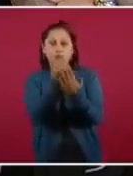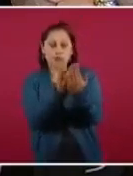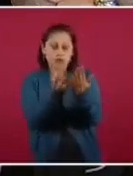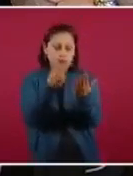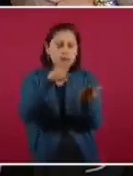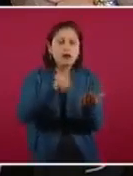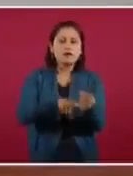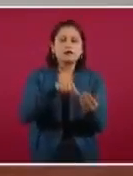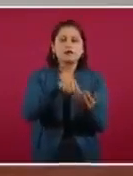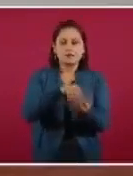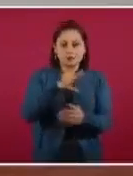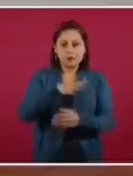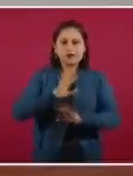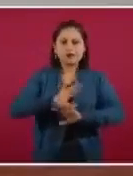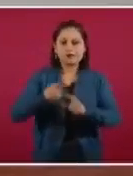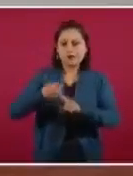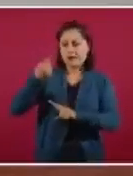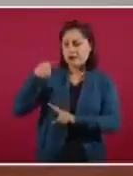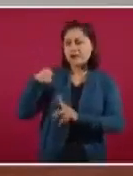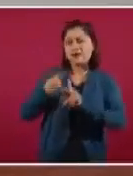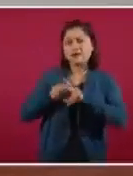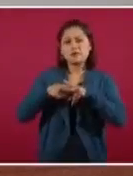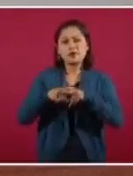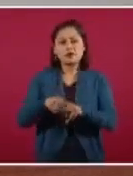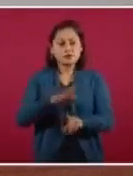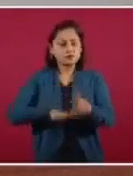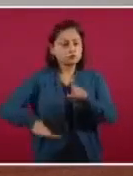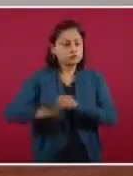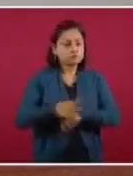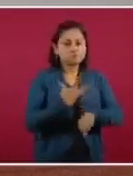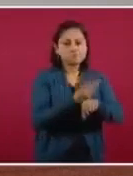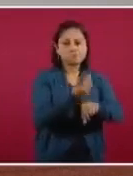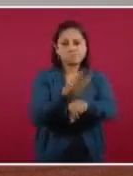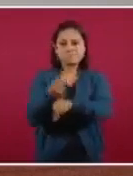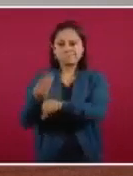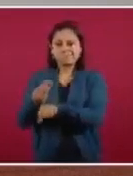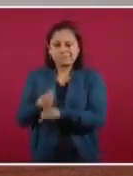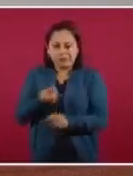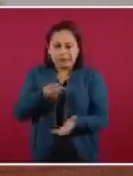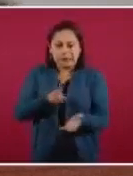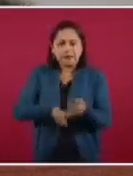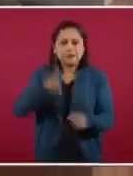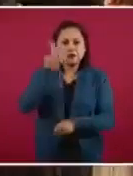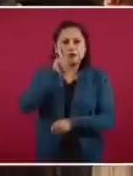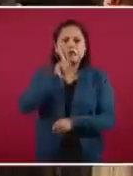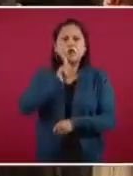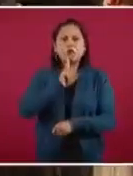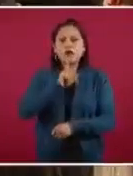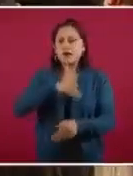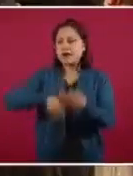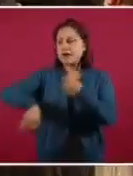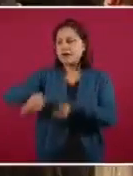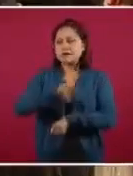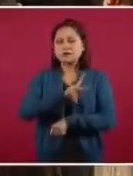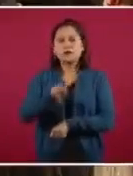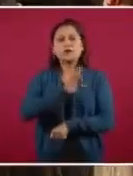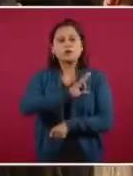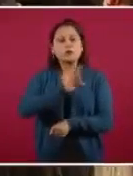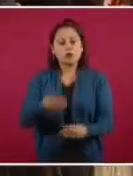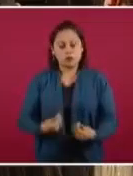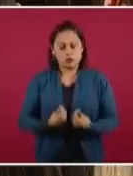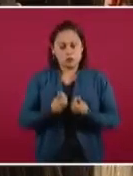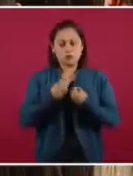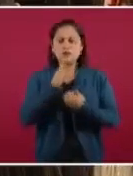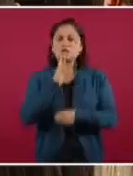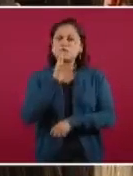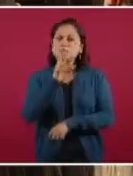las condiciones para generar espacios en donde las mujeres tengamos mejor calidad de vida y, sobre todo,